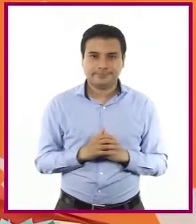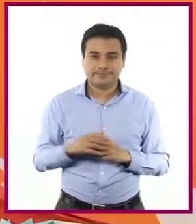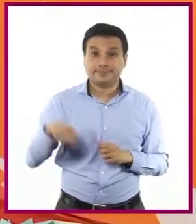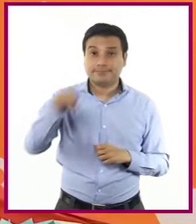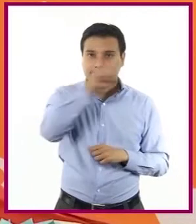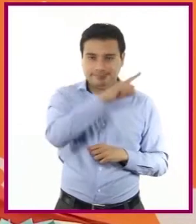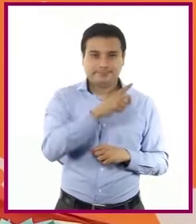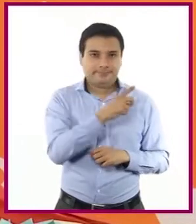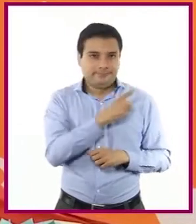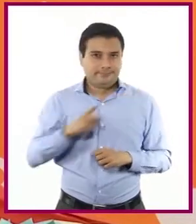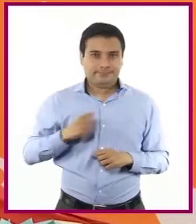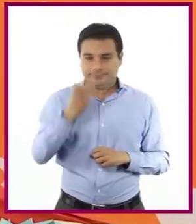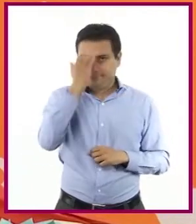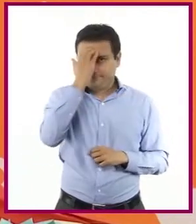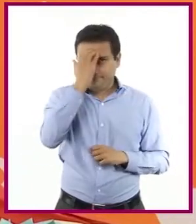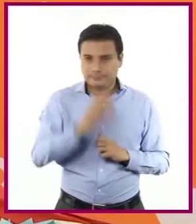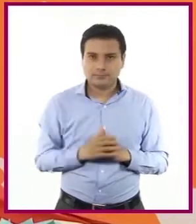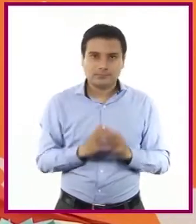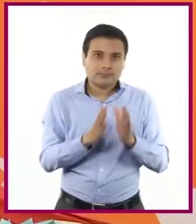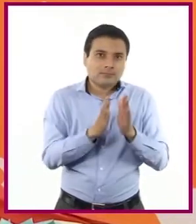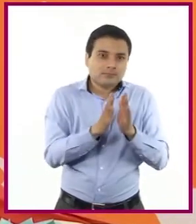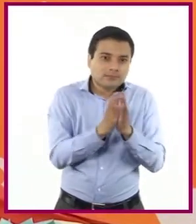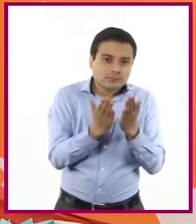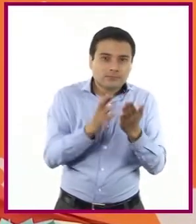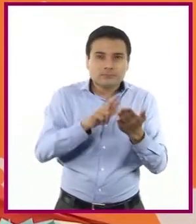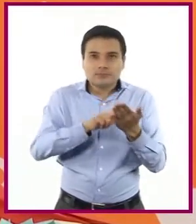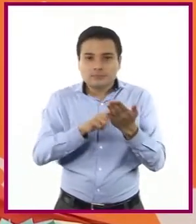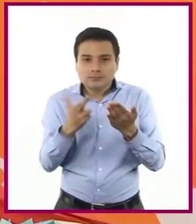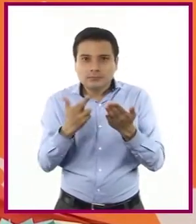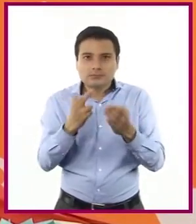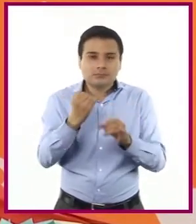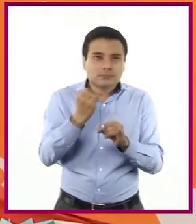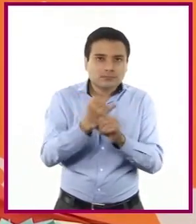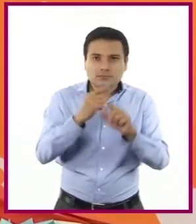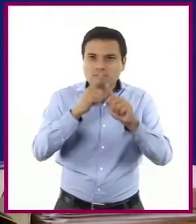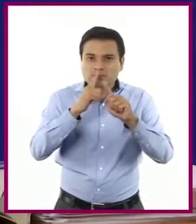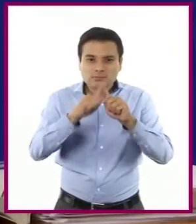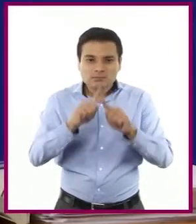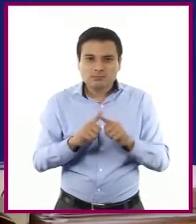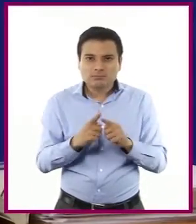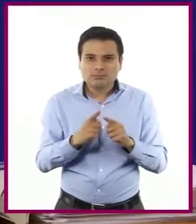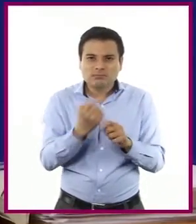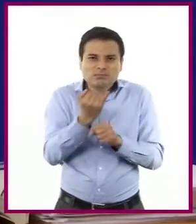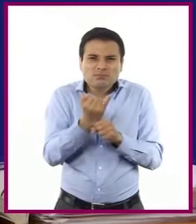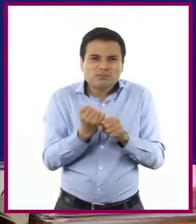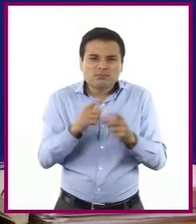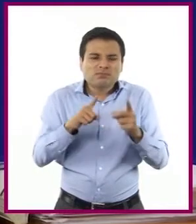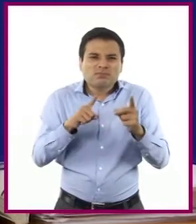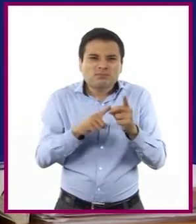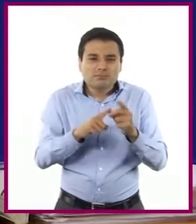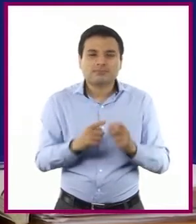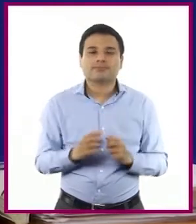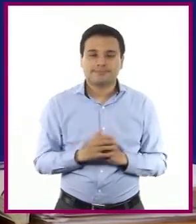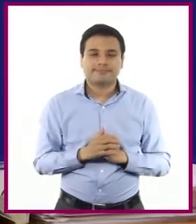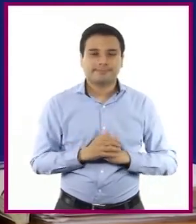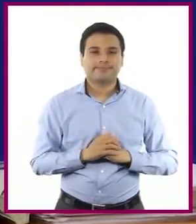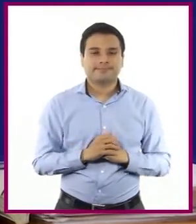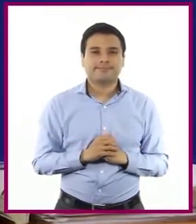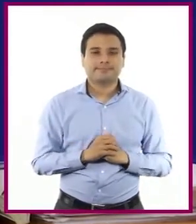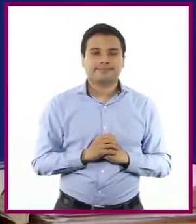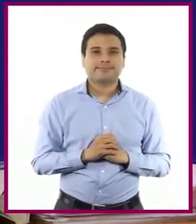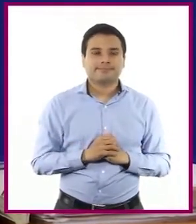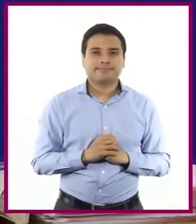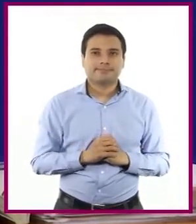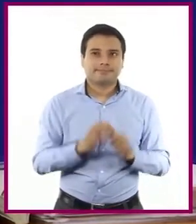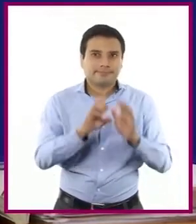identificar de qué fuentes de información provienen los textos que conseguimos. Es decir, saber si viene